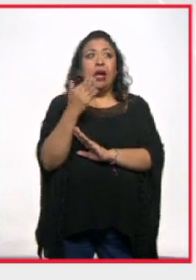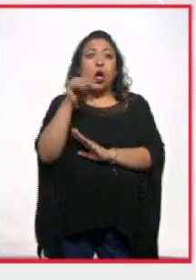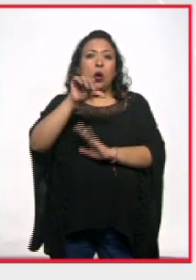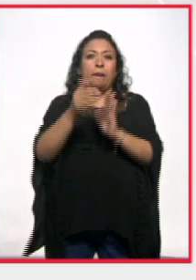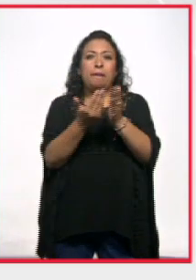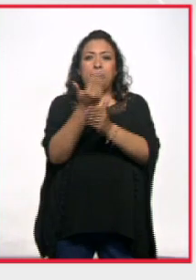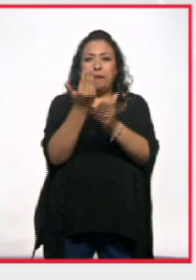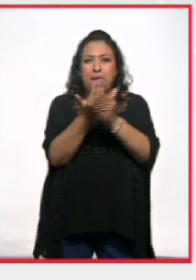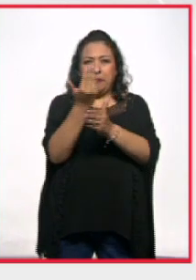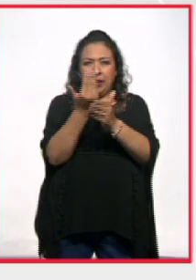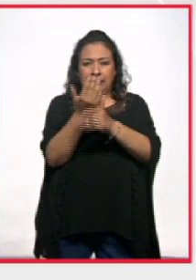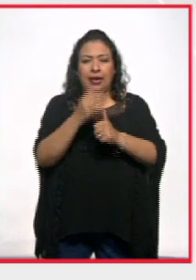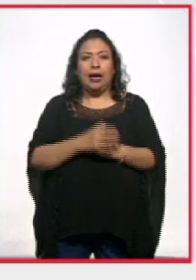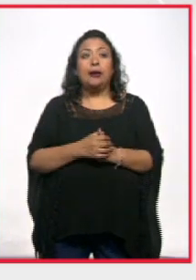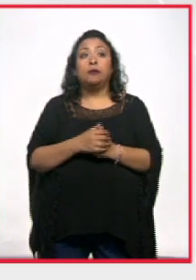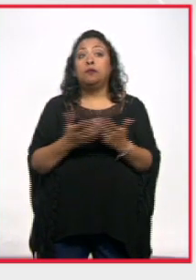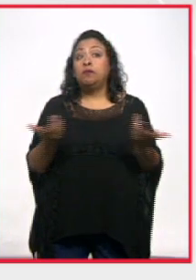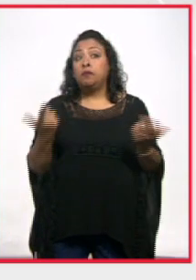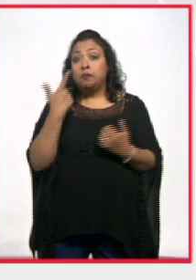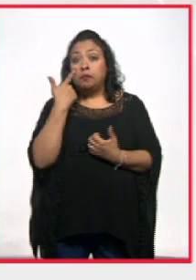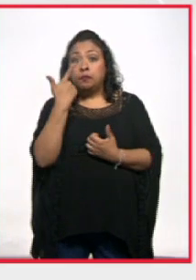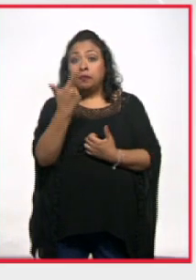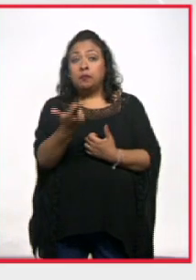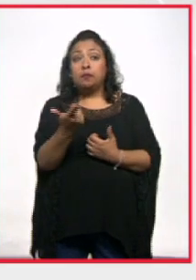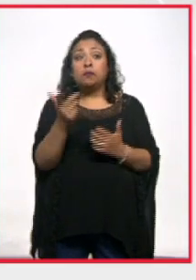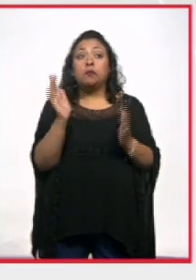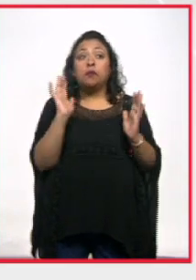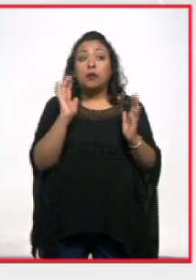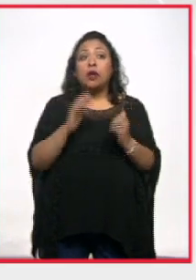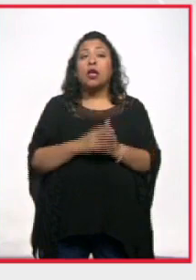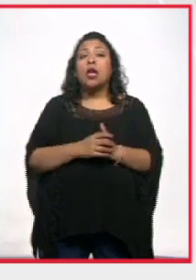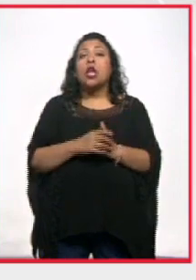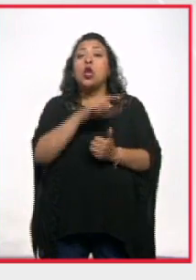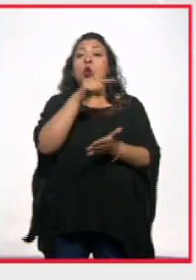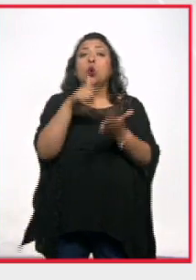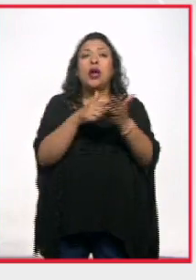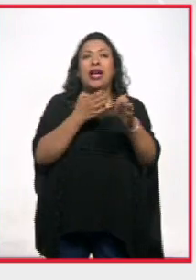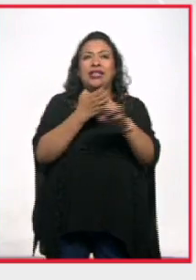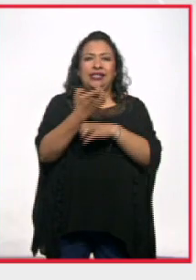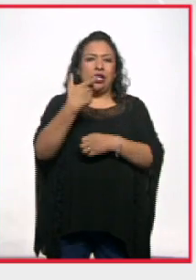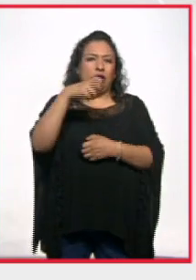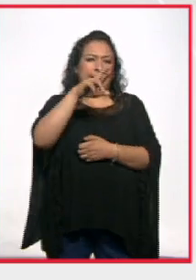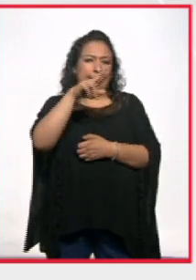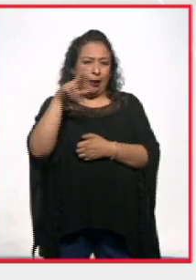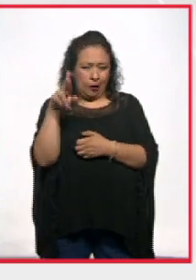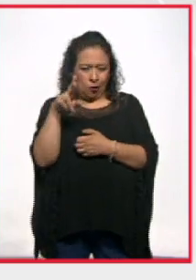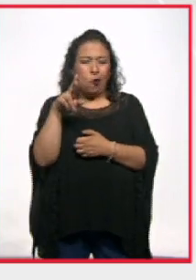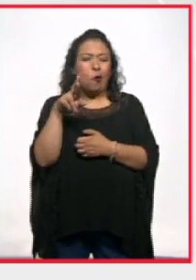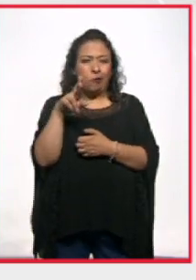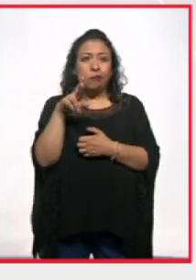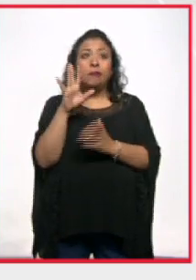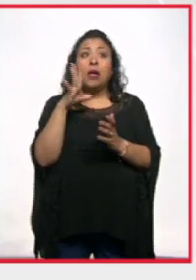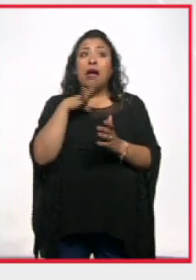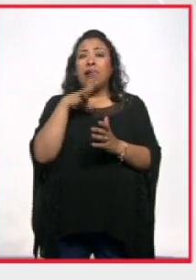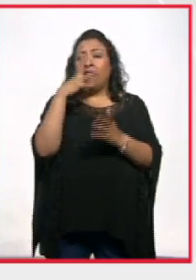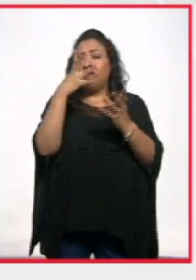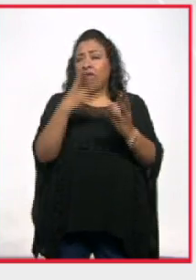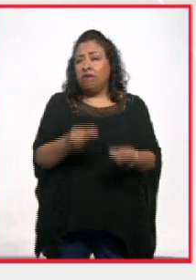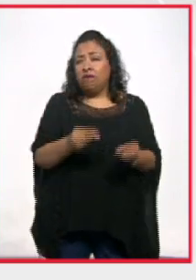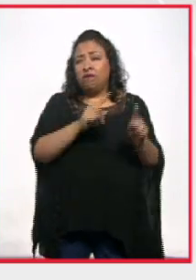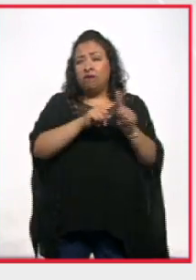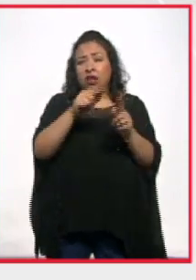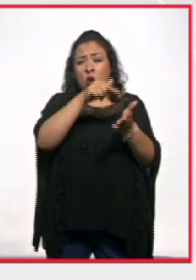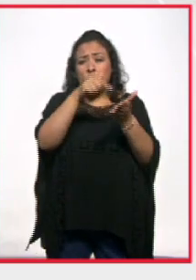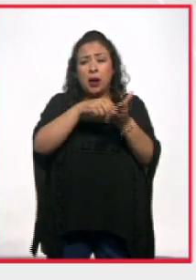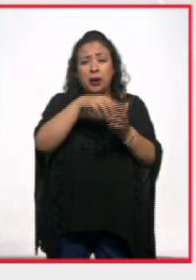esta mañana, Rafael, Laura. Y bueno, estamos hablando de un estado, Quintana Roo, que tiene una cantidad enorme de